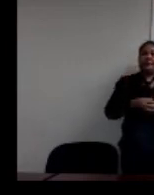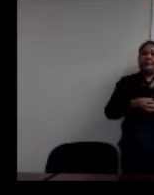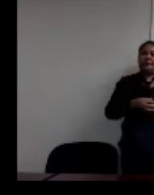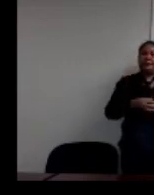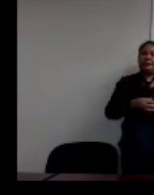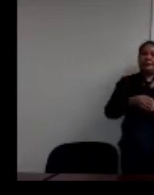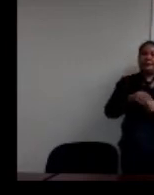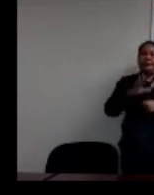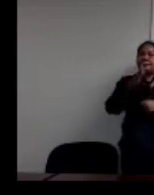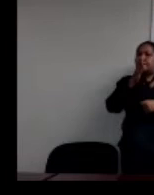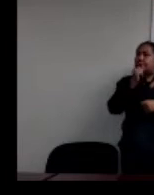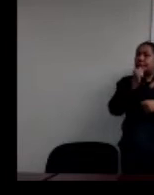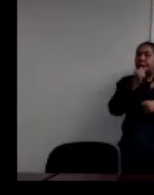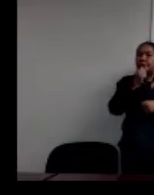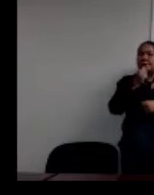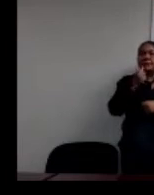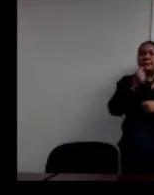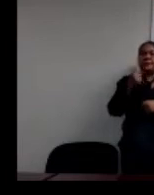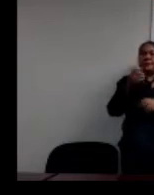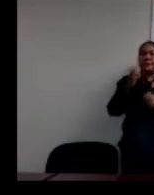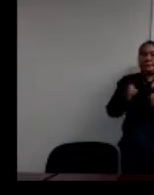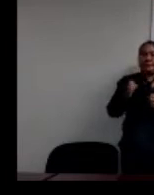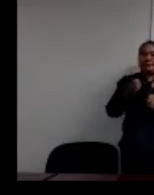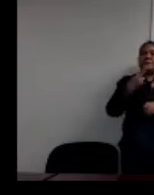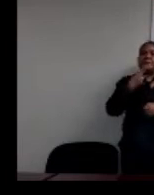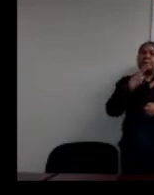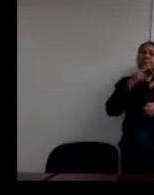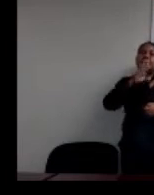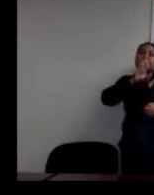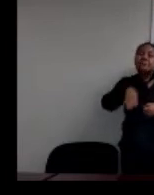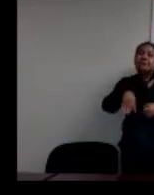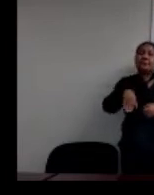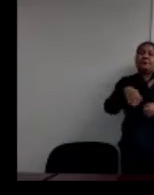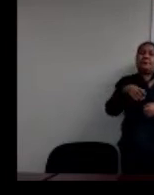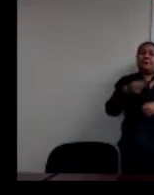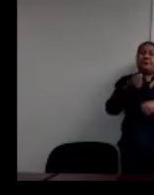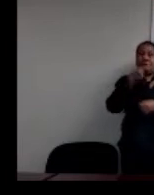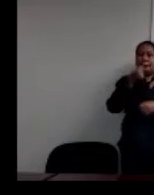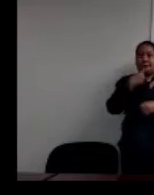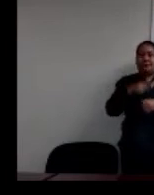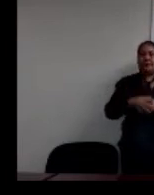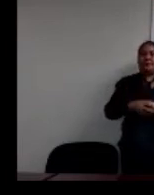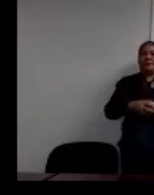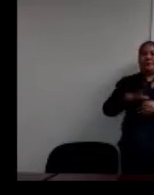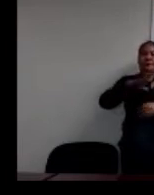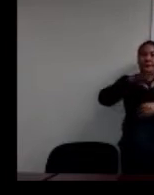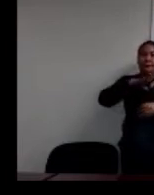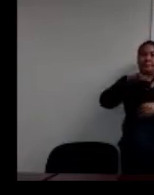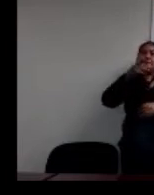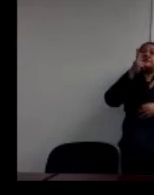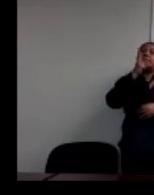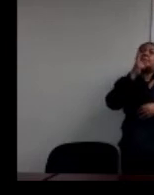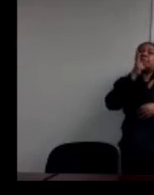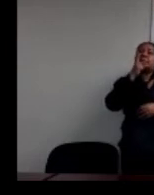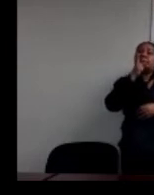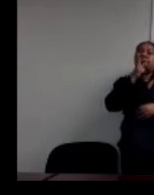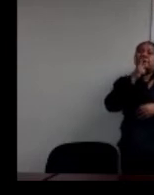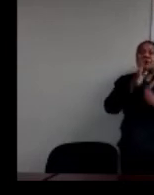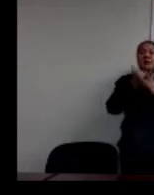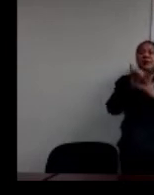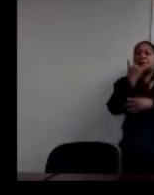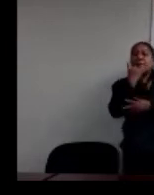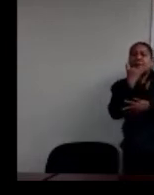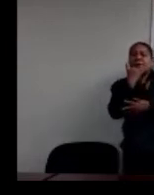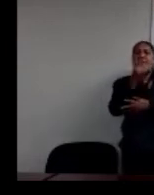haciendo uso o mal uso del medicamento. Hay papás, perdón que me refiera tanto a los papás porque son los que